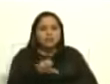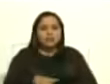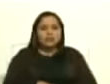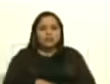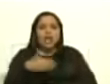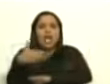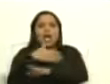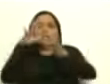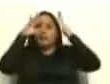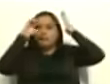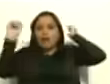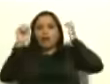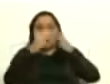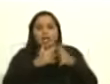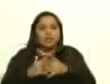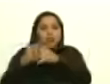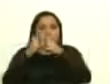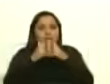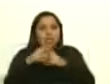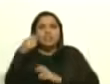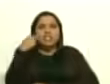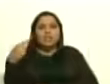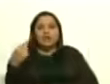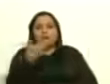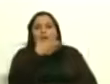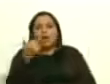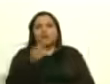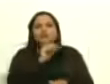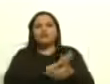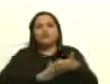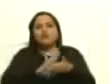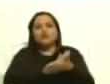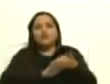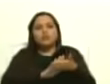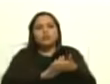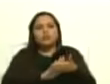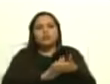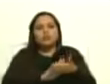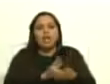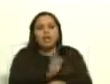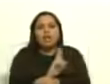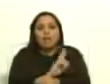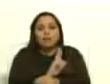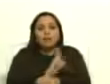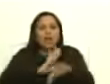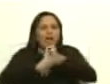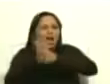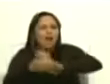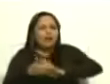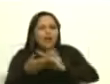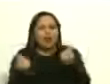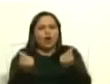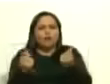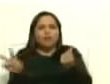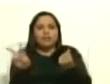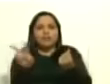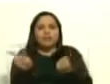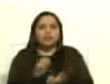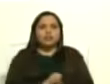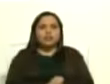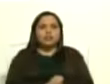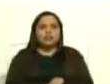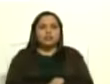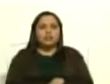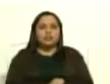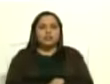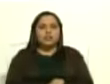de los Estados Unidos. La mejor solución sería acelerar el colapso, aunque produzca un periodo